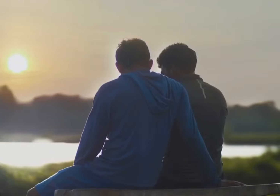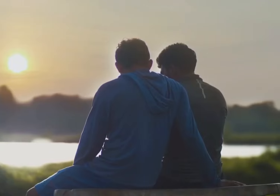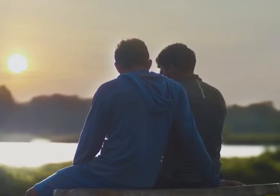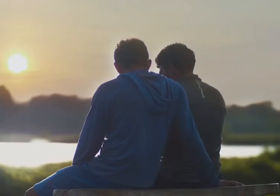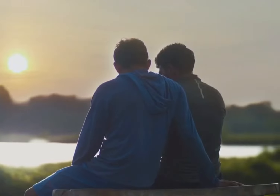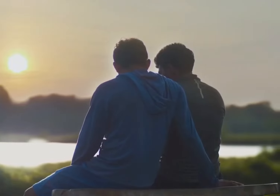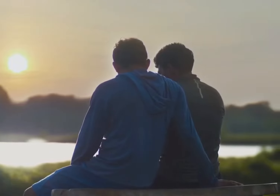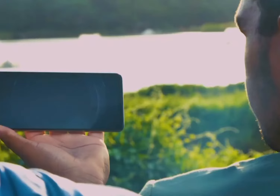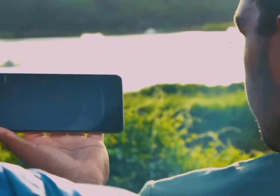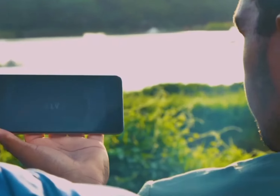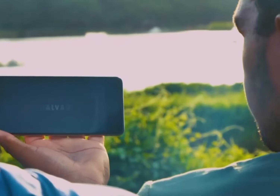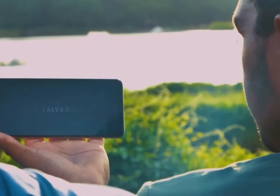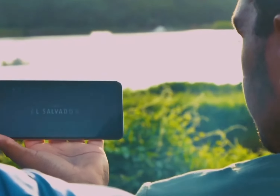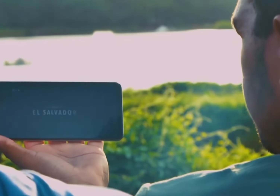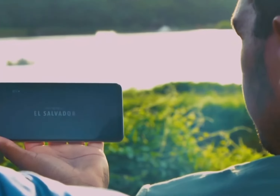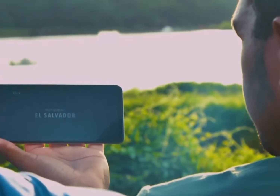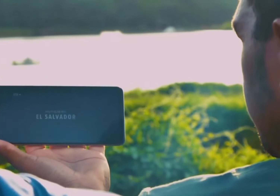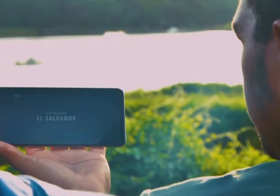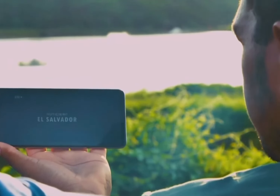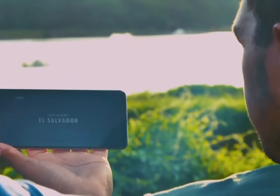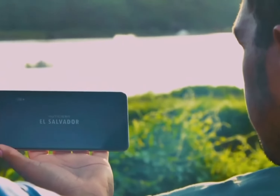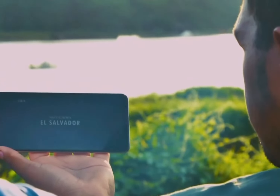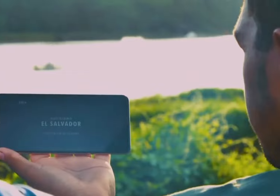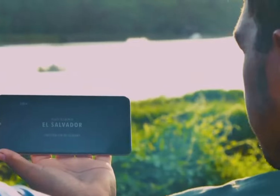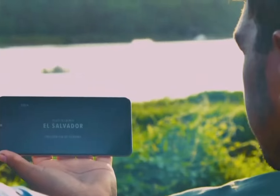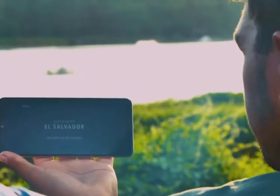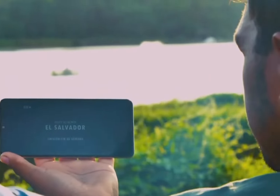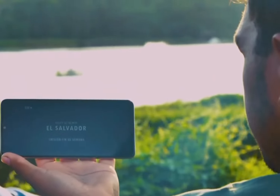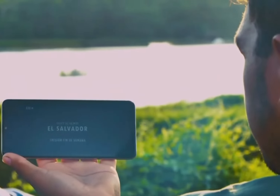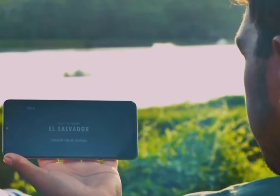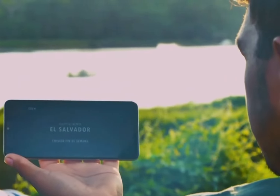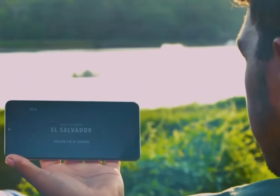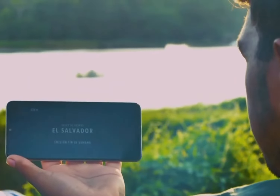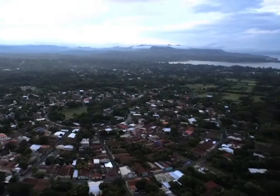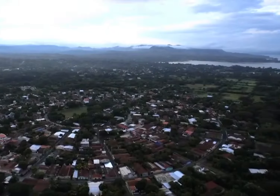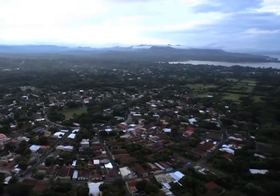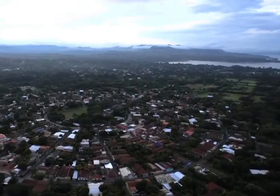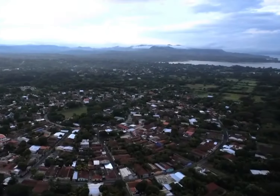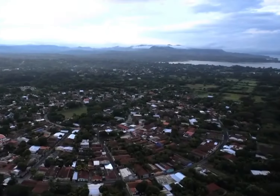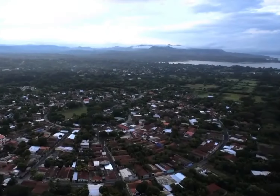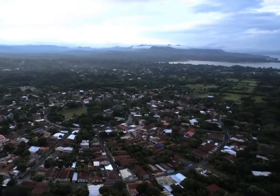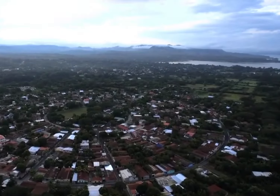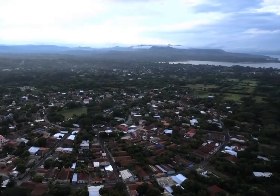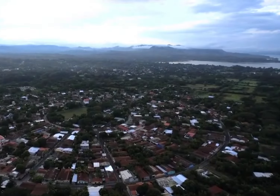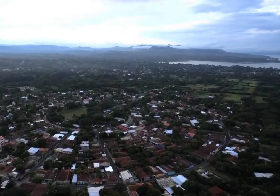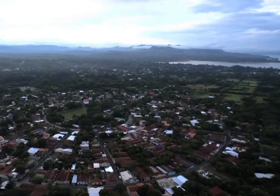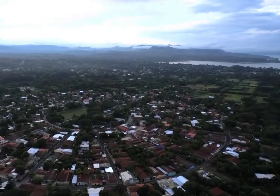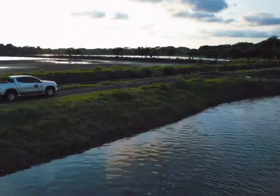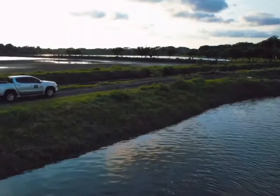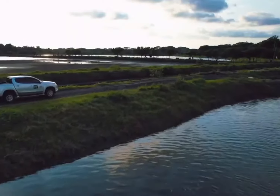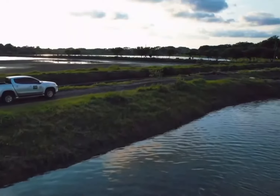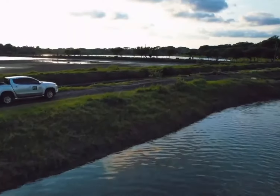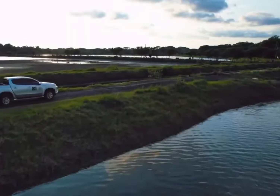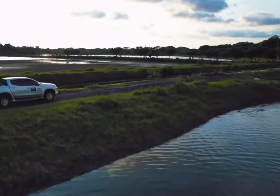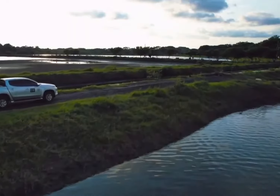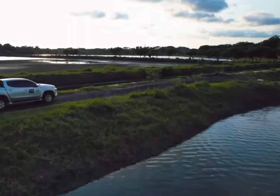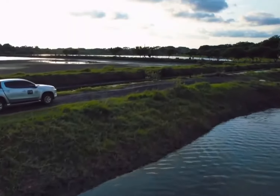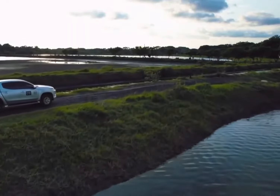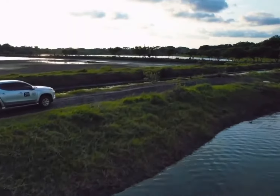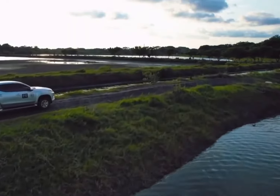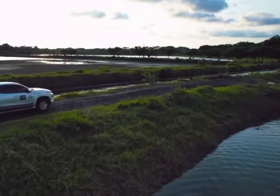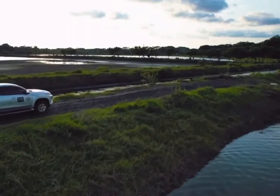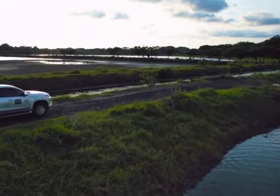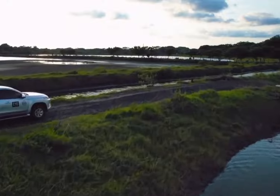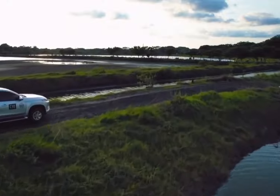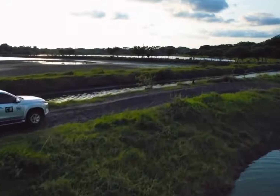Ni hablar de la cantidad asquerosa y desconocida que este gobierno despilfarra en autopromocionarse y hacerle creer a la población